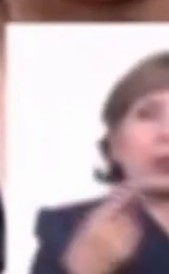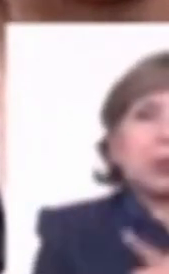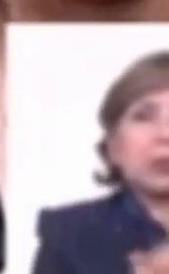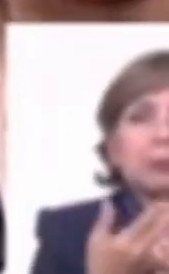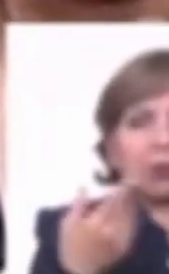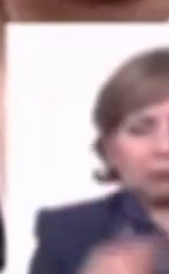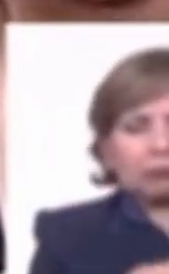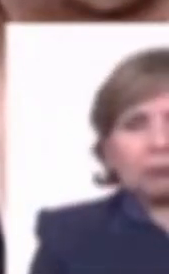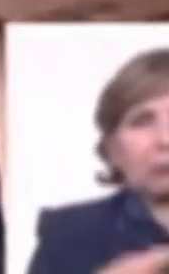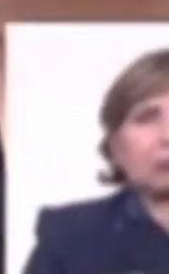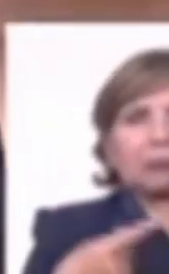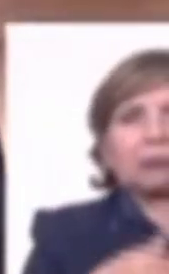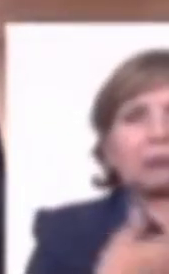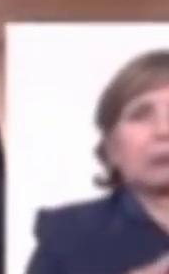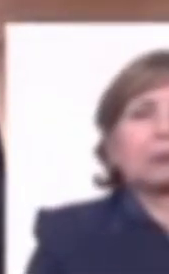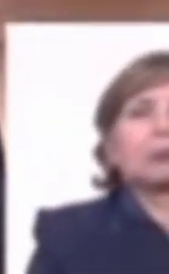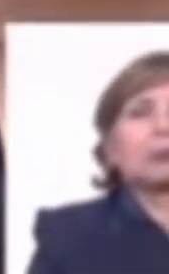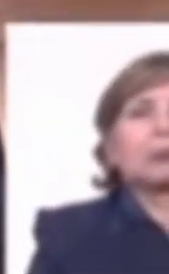debatemos debatemos